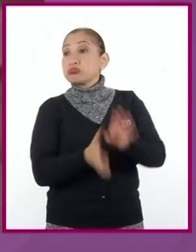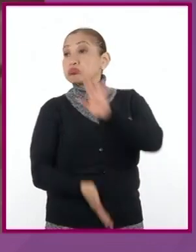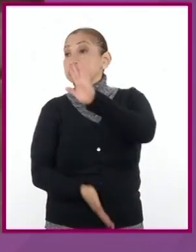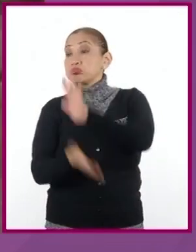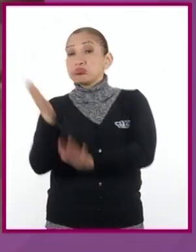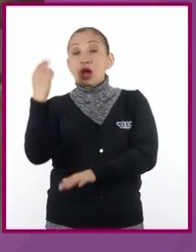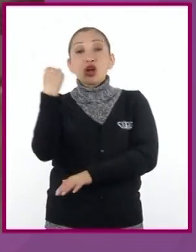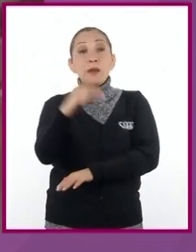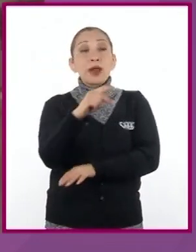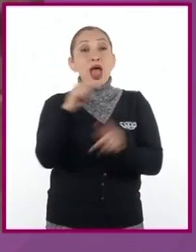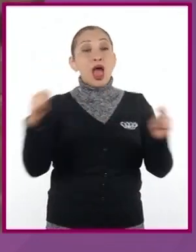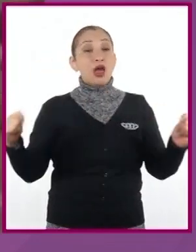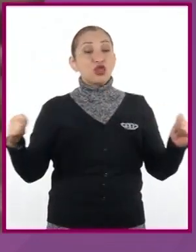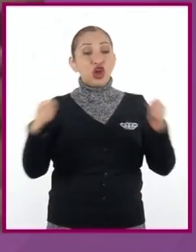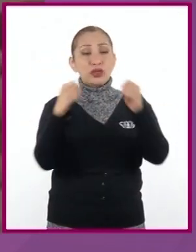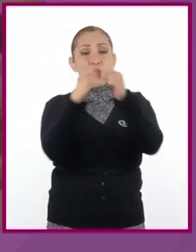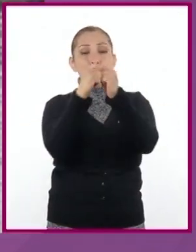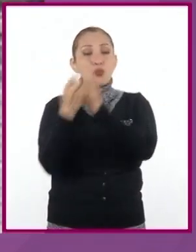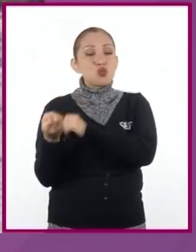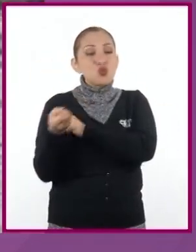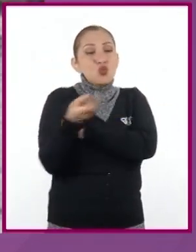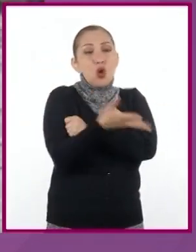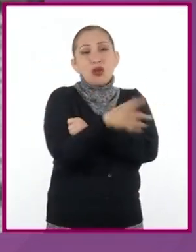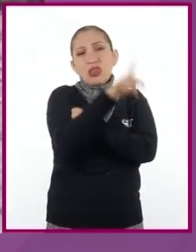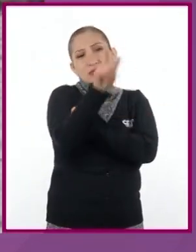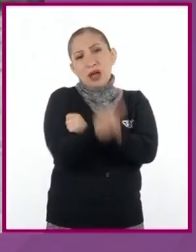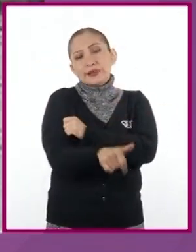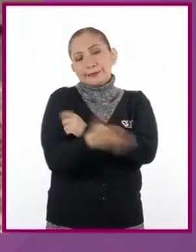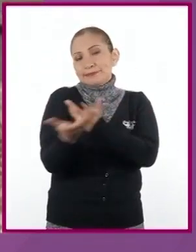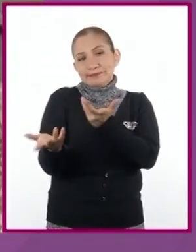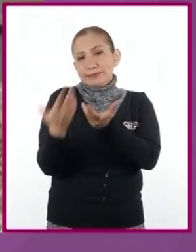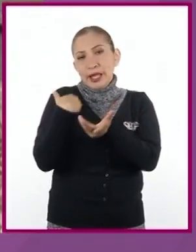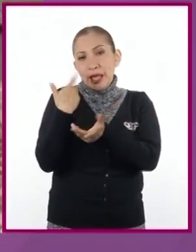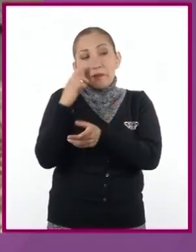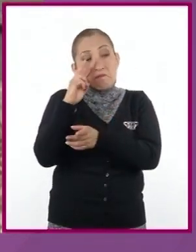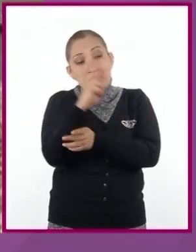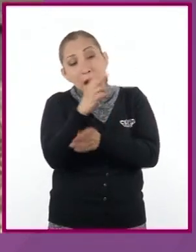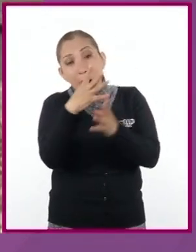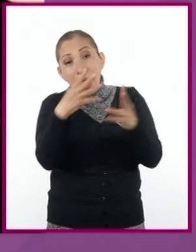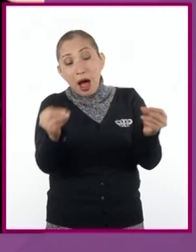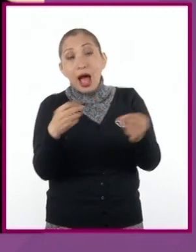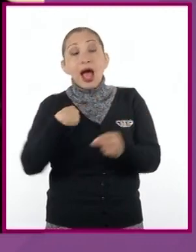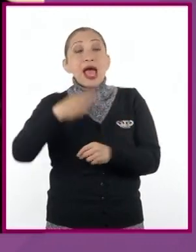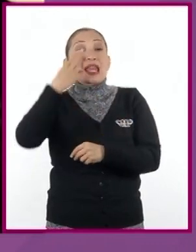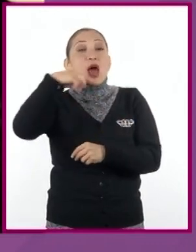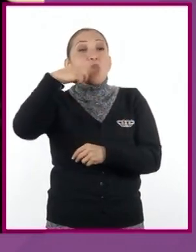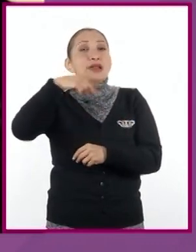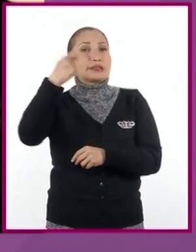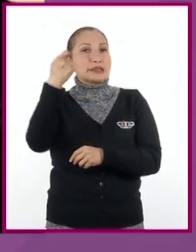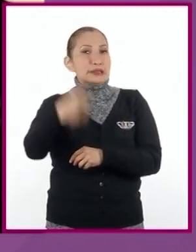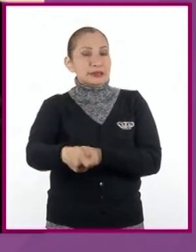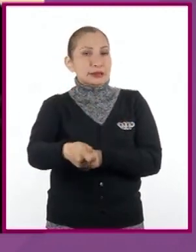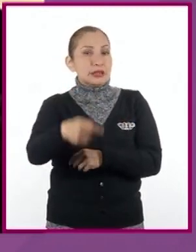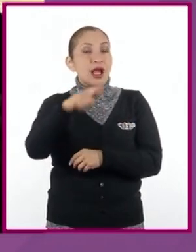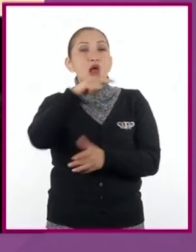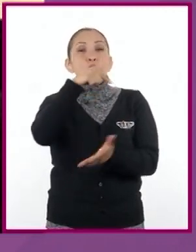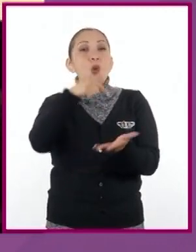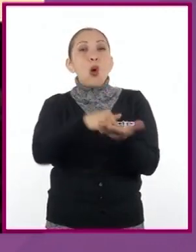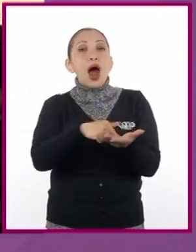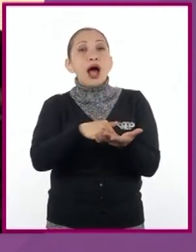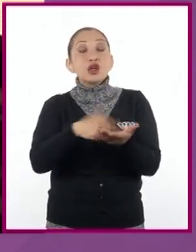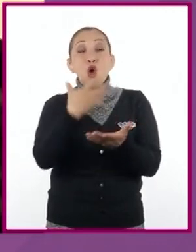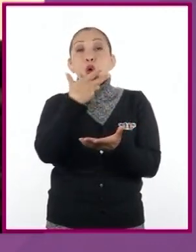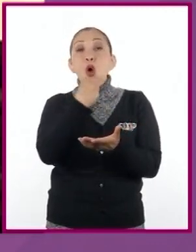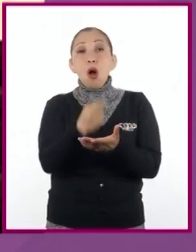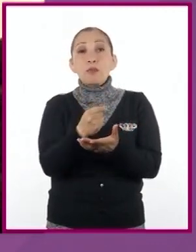El nombre de Teotihuacán le fue dado mucho después de su decadencia. En lengua náhuatl significa lugar donde los